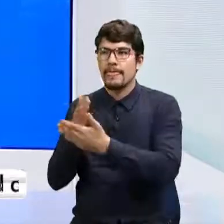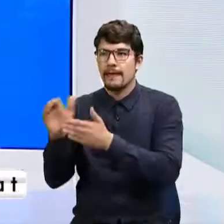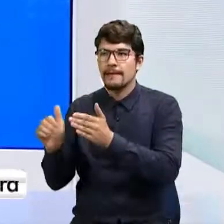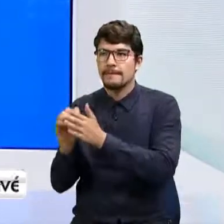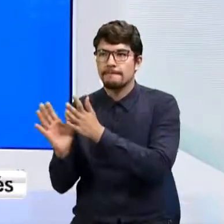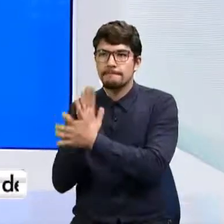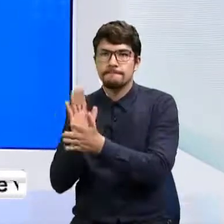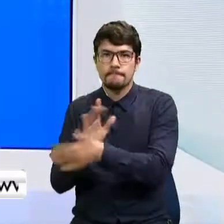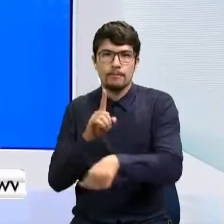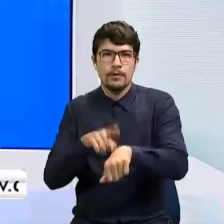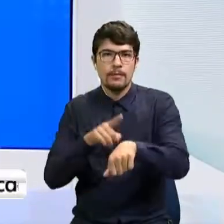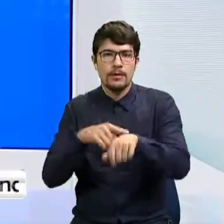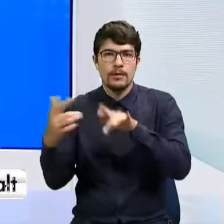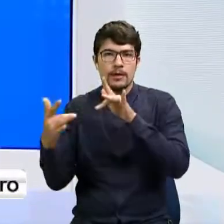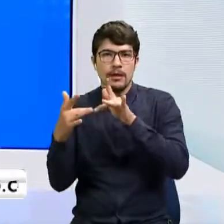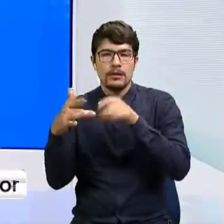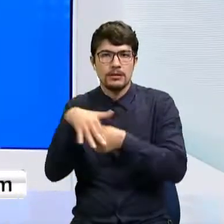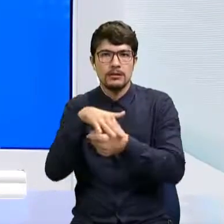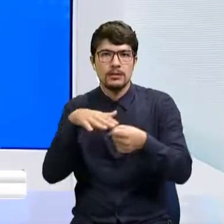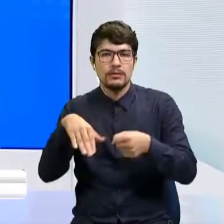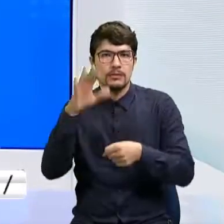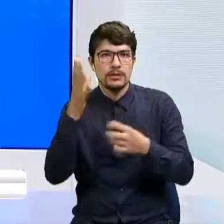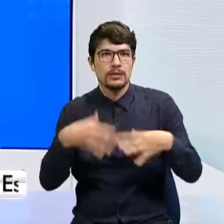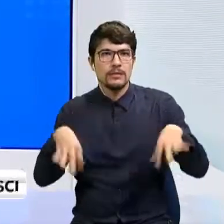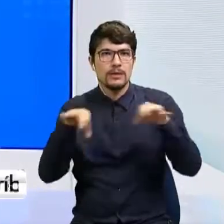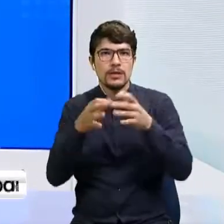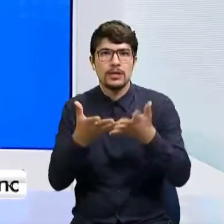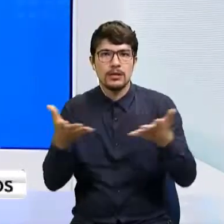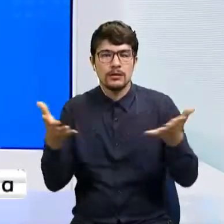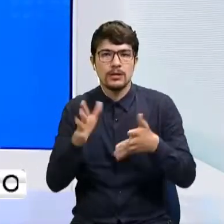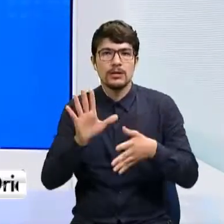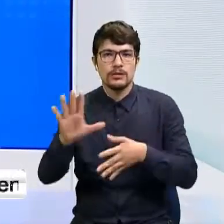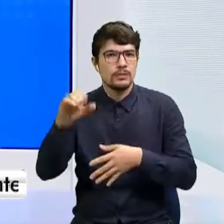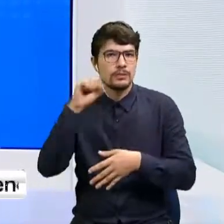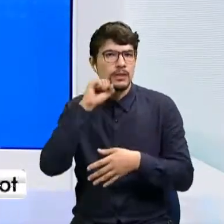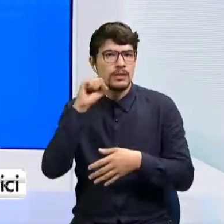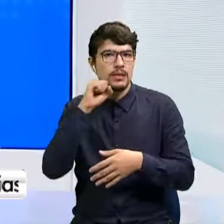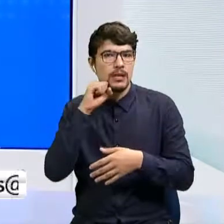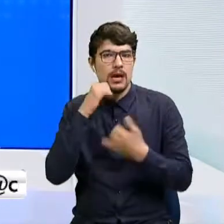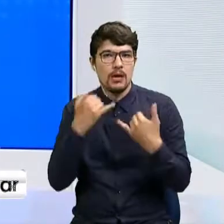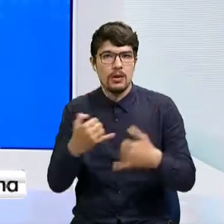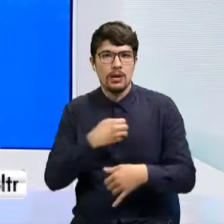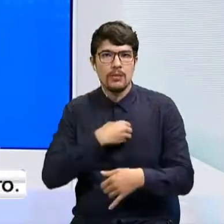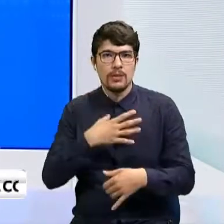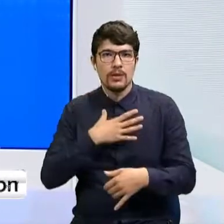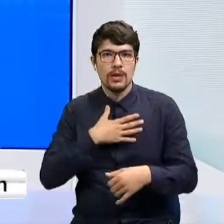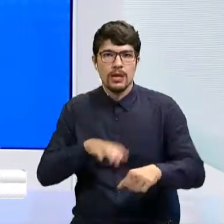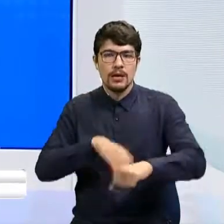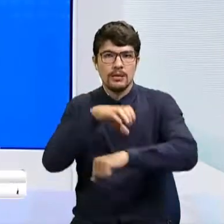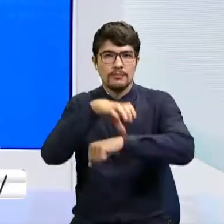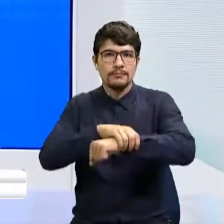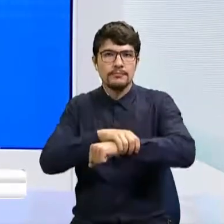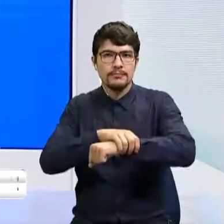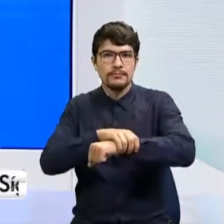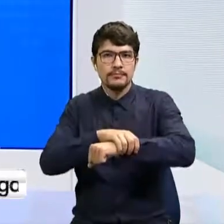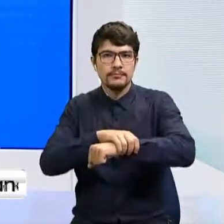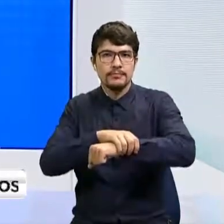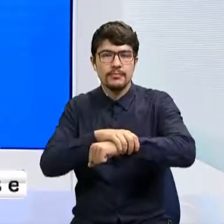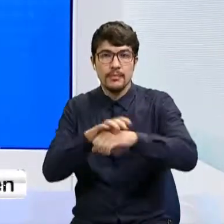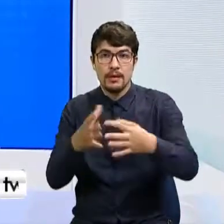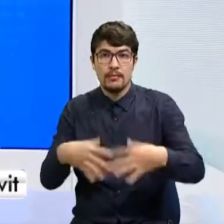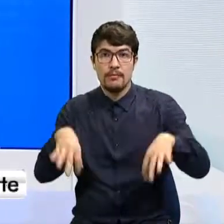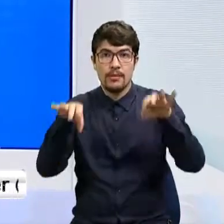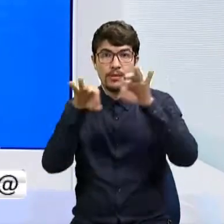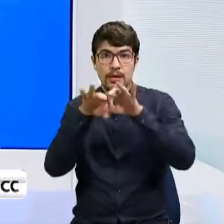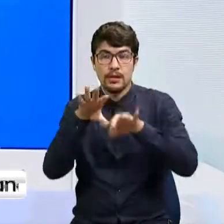es momento de conectarnos con los hechos más importantes que ocurren en el puerto petrolero en esta oportunidad la captura de un importante